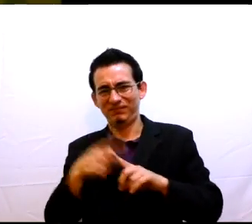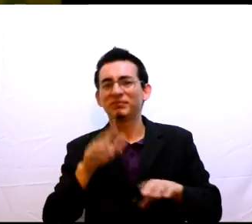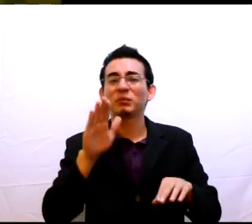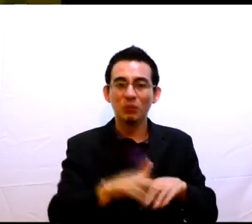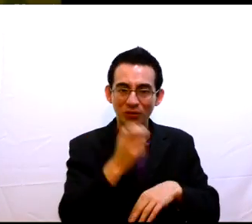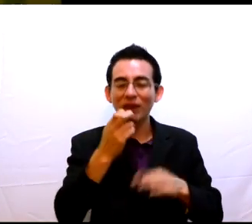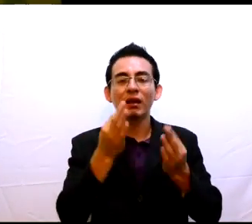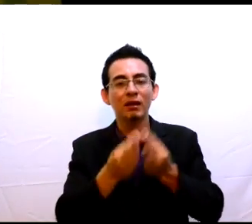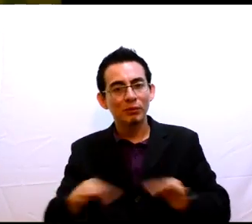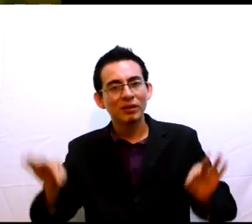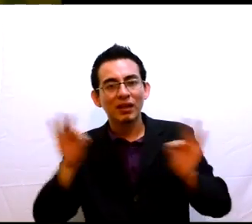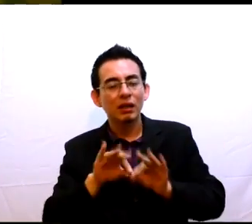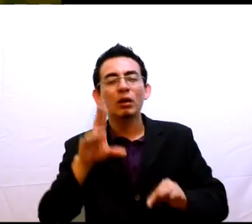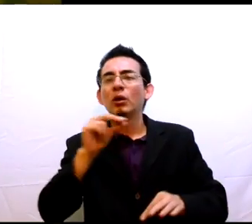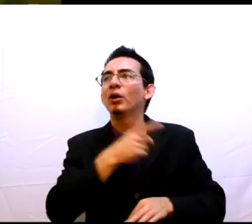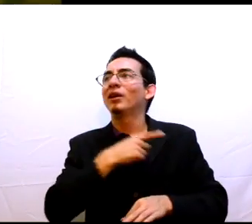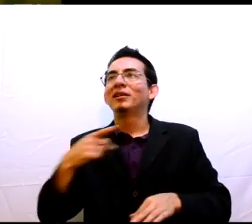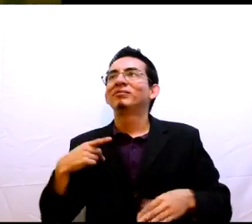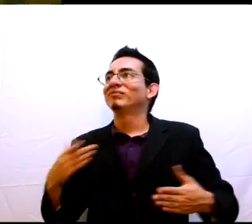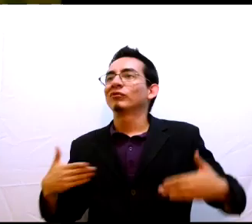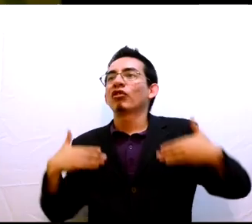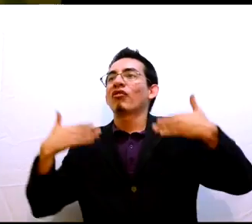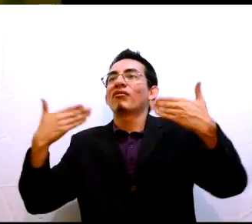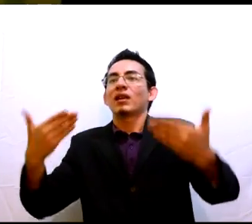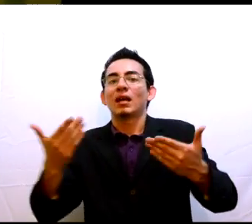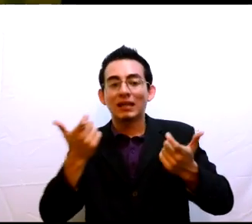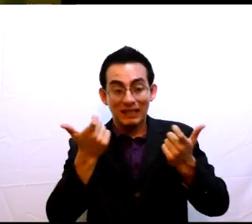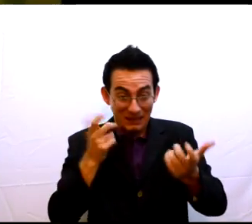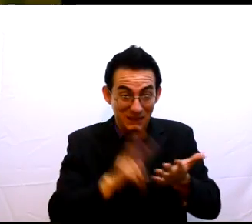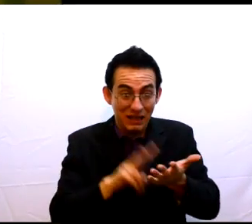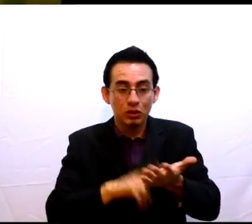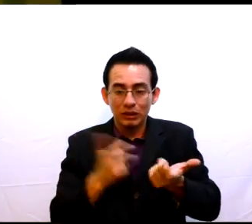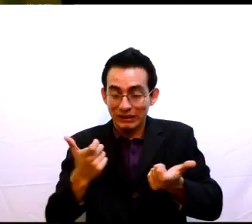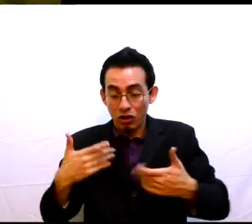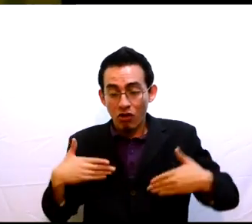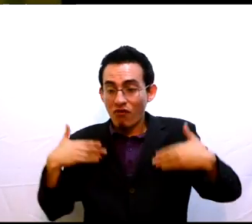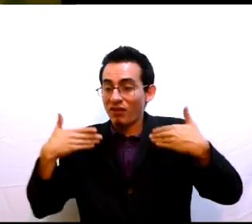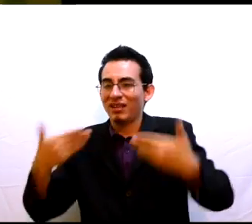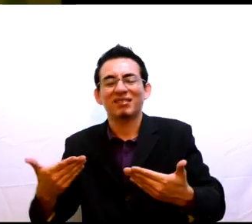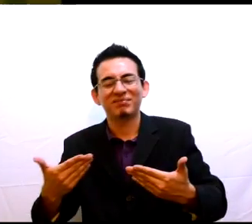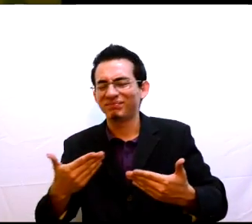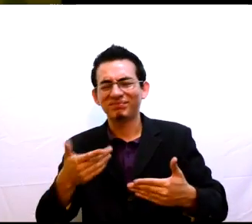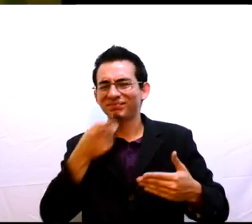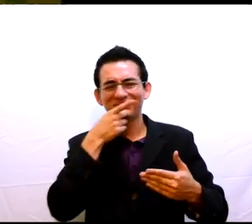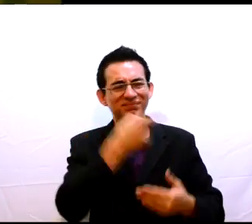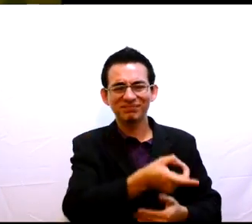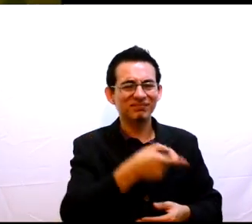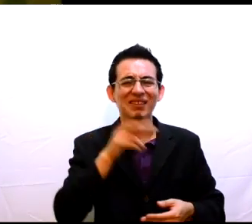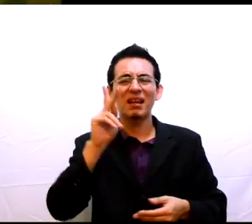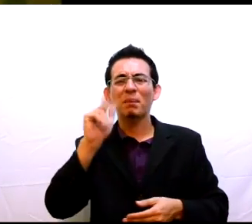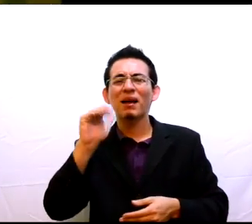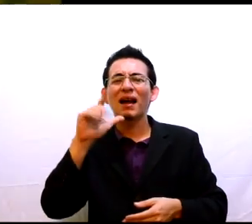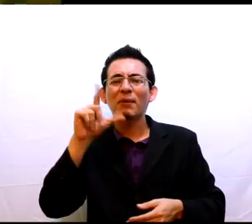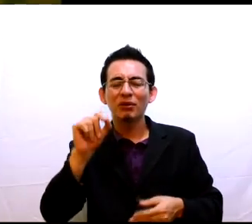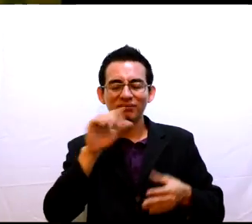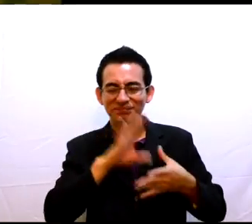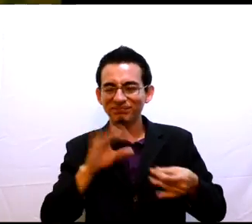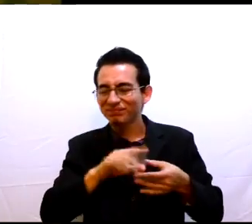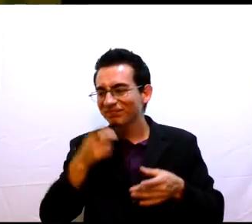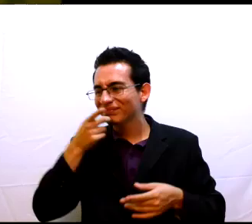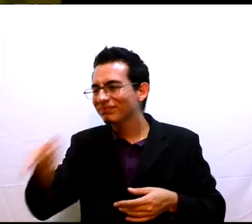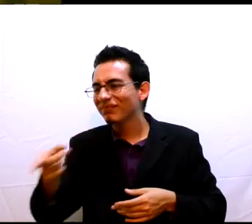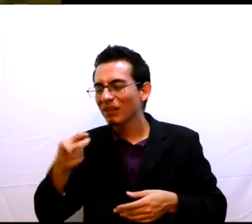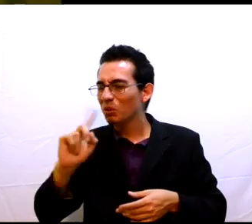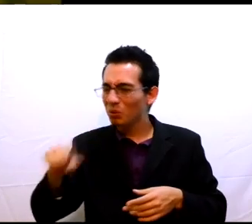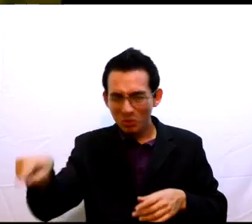porque no debemos confiar en las riquezas porque son inciertas según le dijo pablo a timoteo que le dijera a los